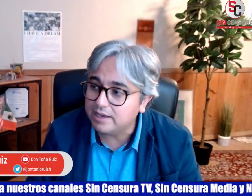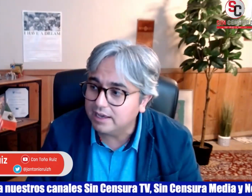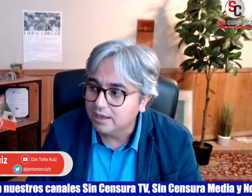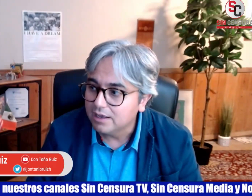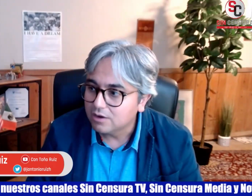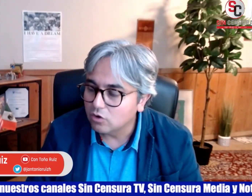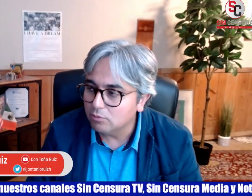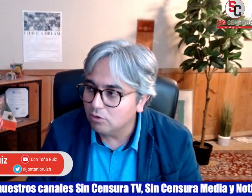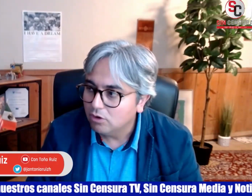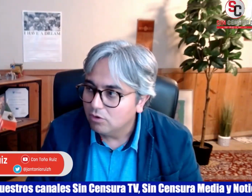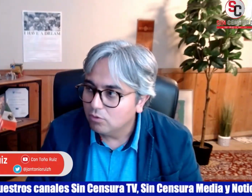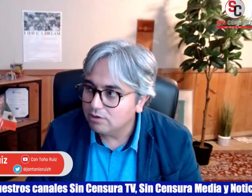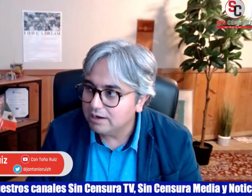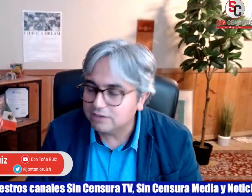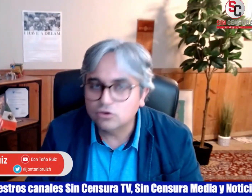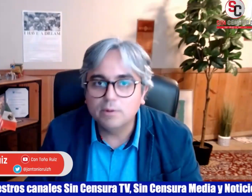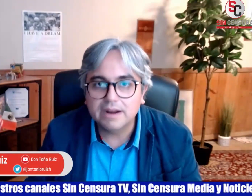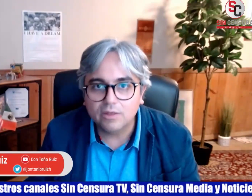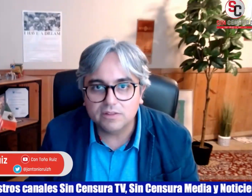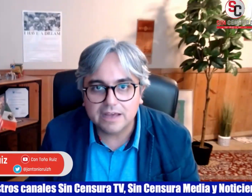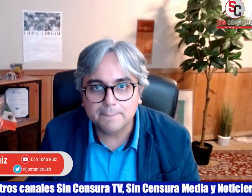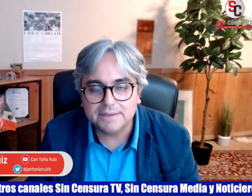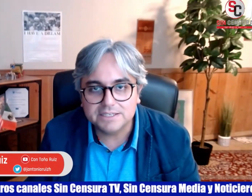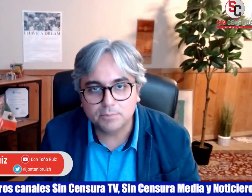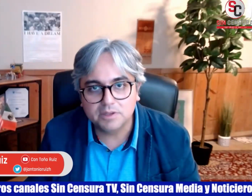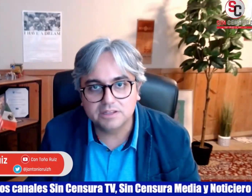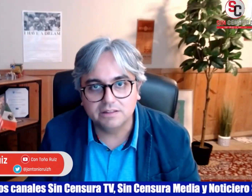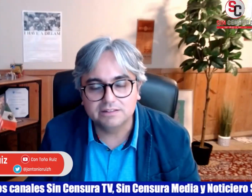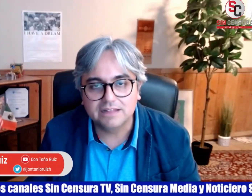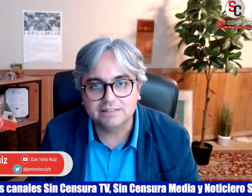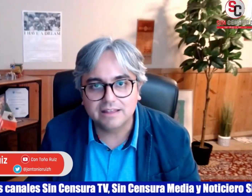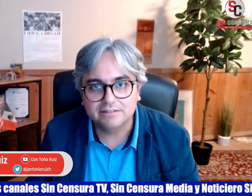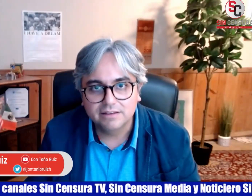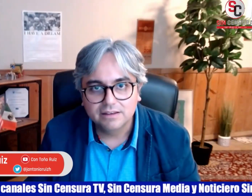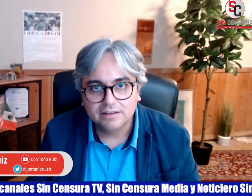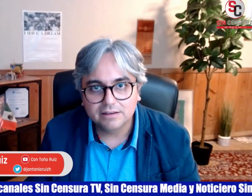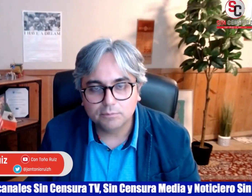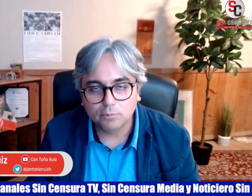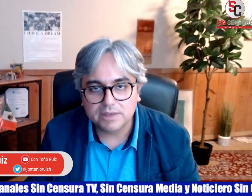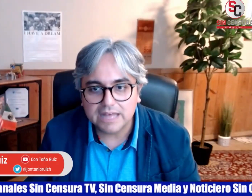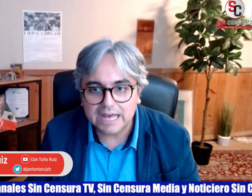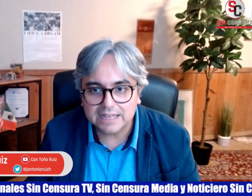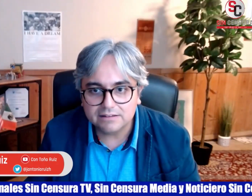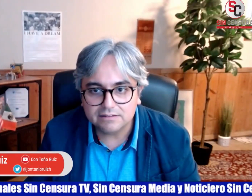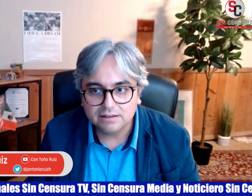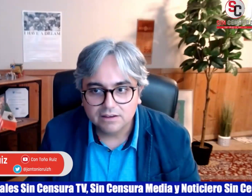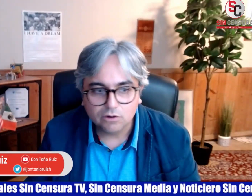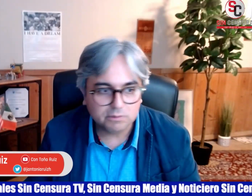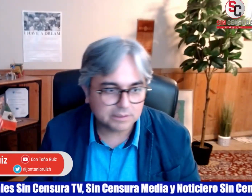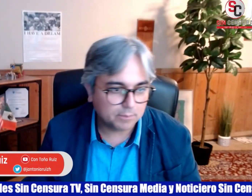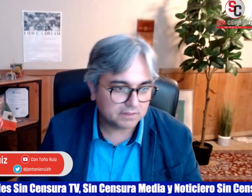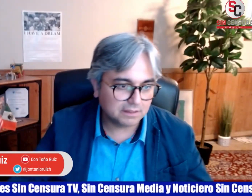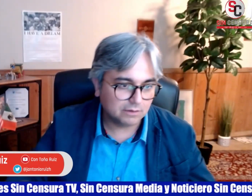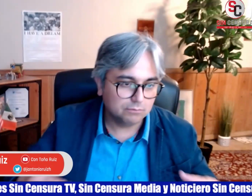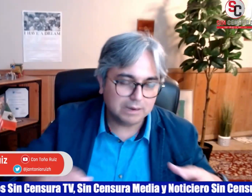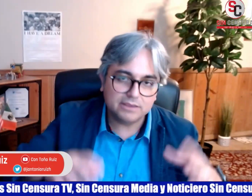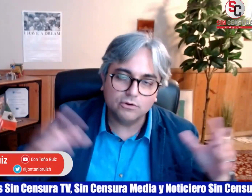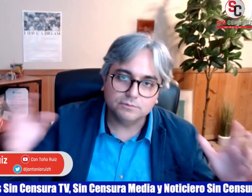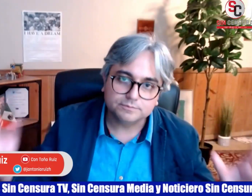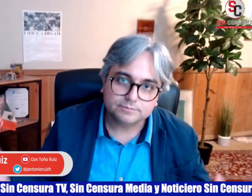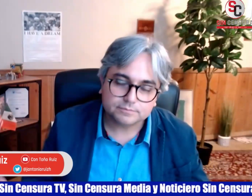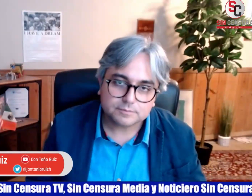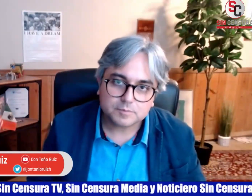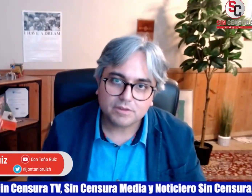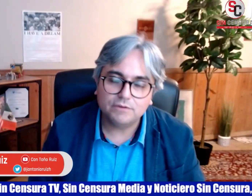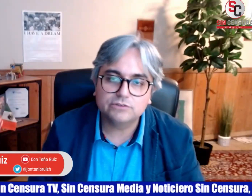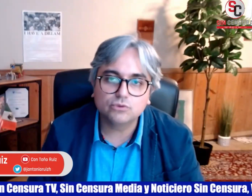se explica cómo un exgobernador de Campeche puede tener tantas propiedades, cómo es que puede tener un